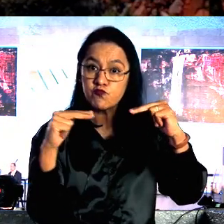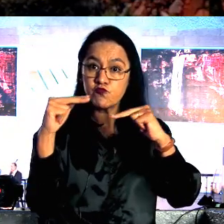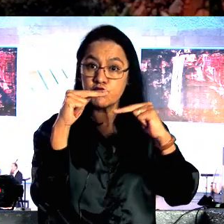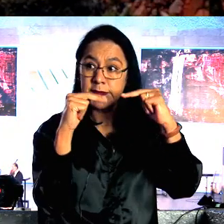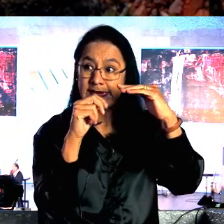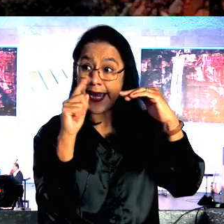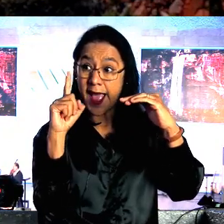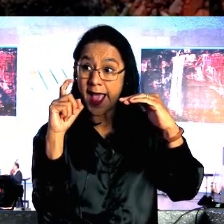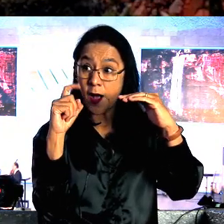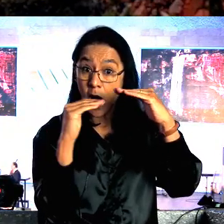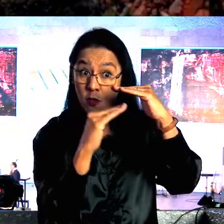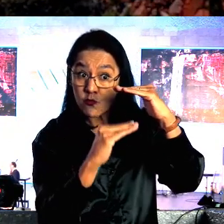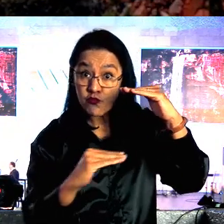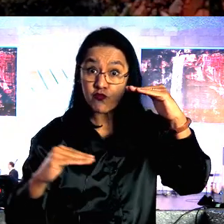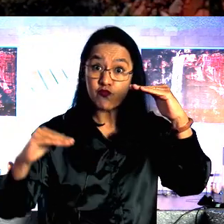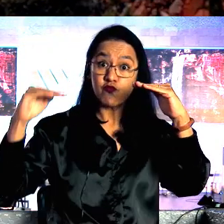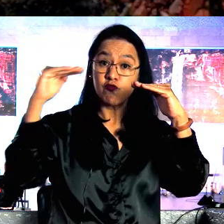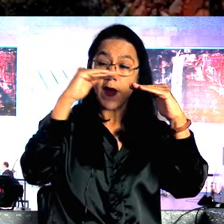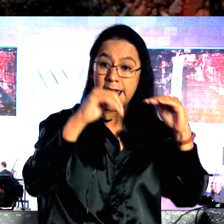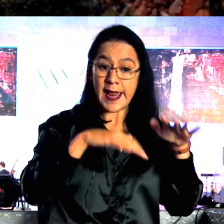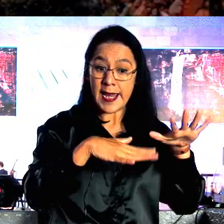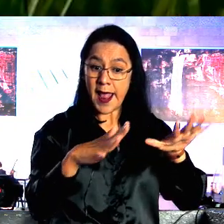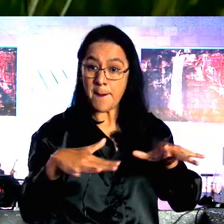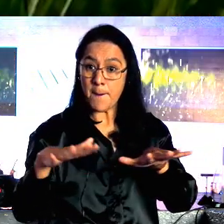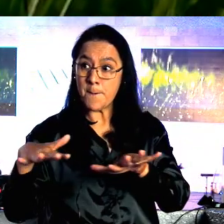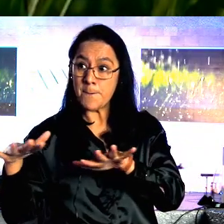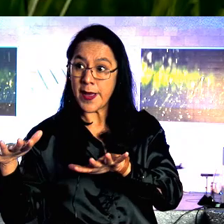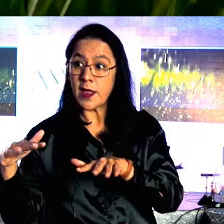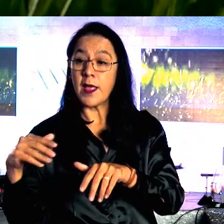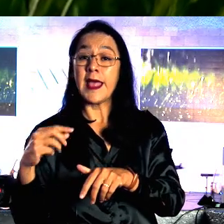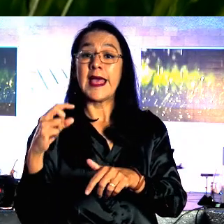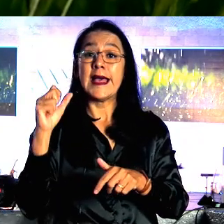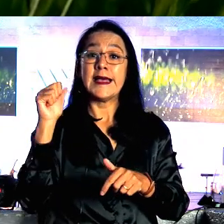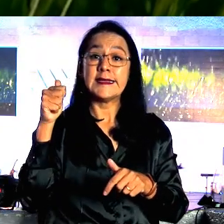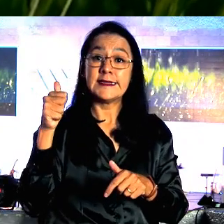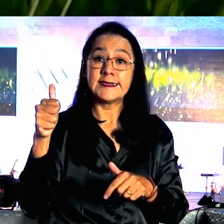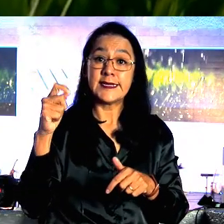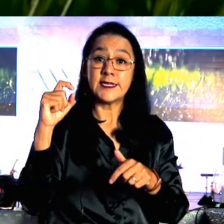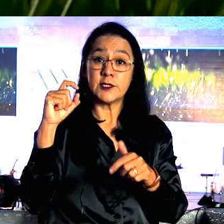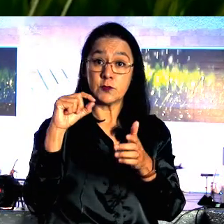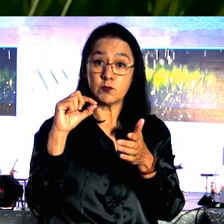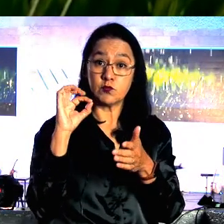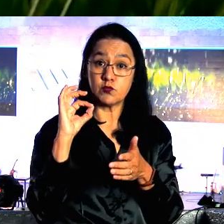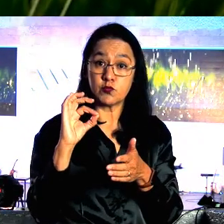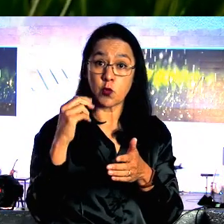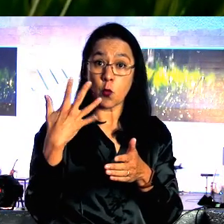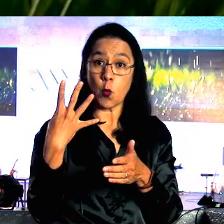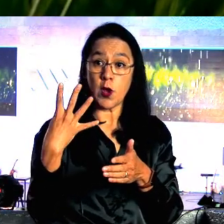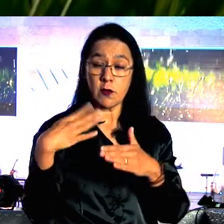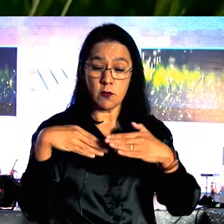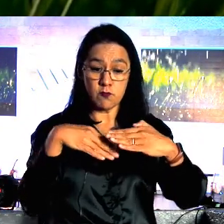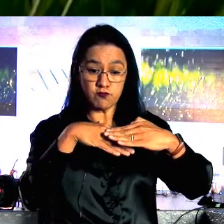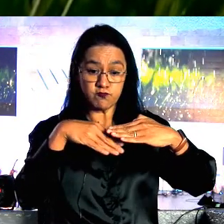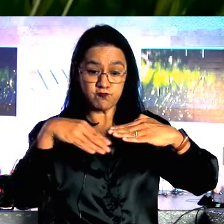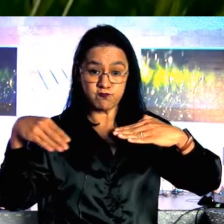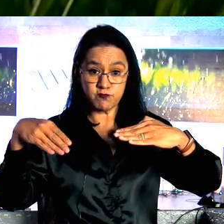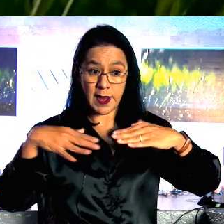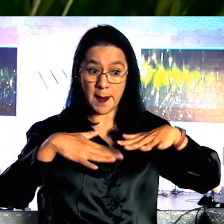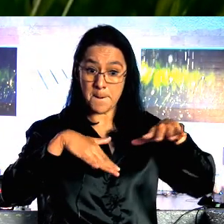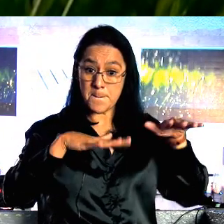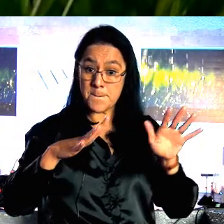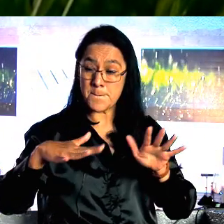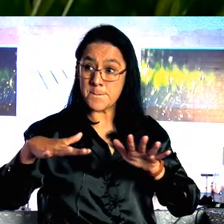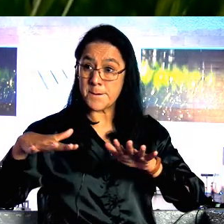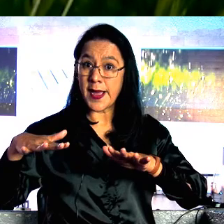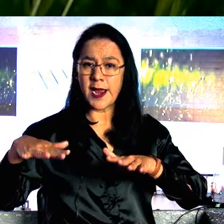Y eso se recuperó. Cuando hablamos de 6.4 metros, el Mar de Galilea, que tiene una extensión grandísima, se